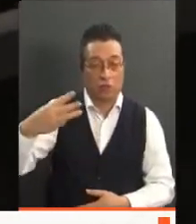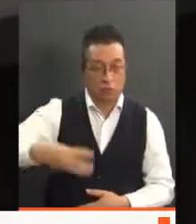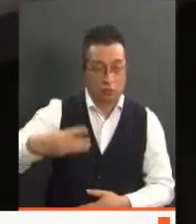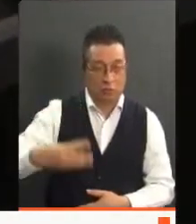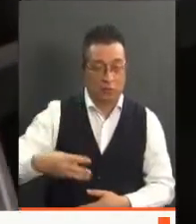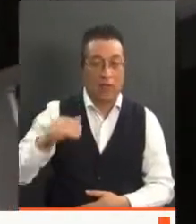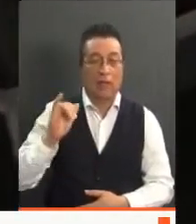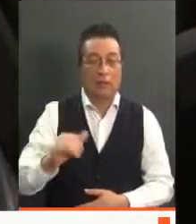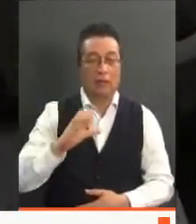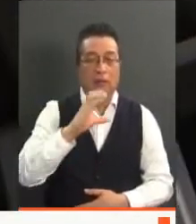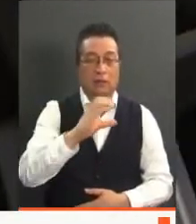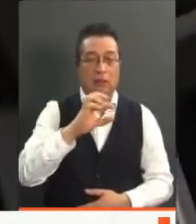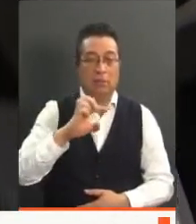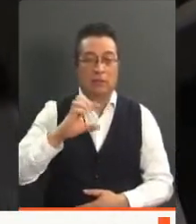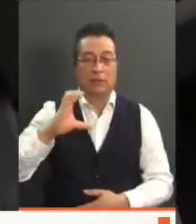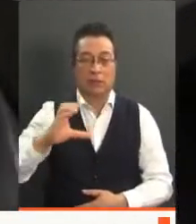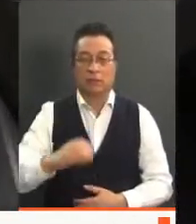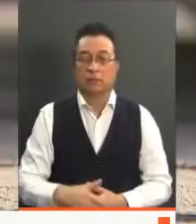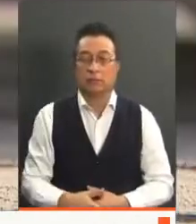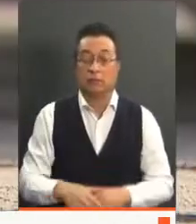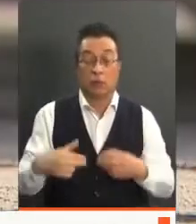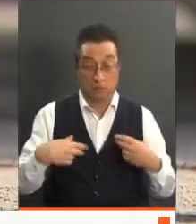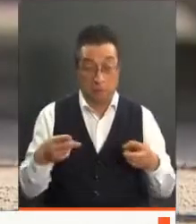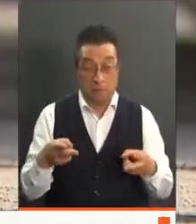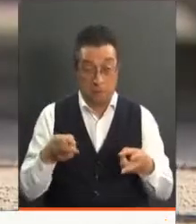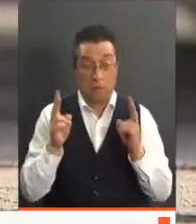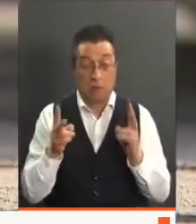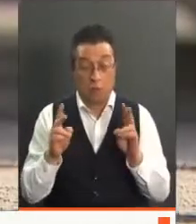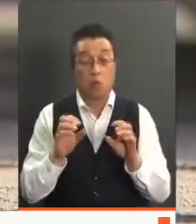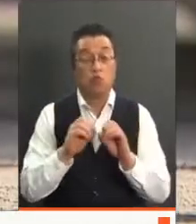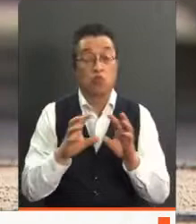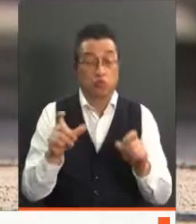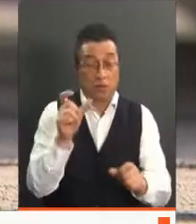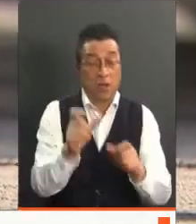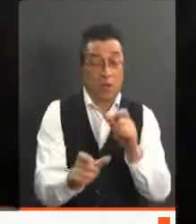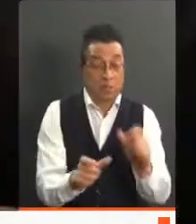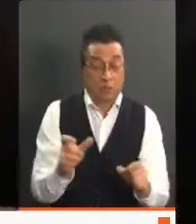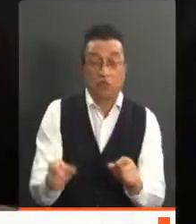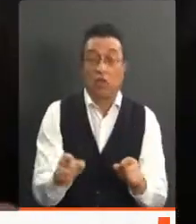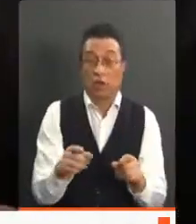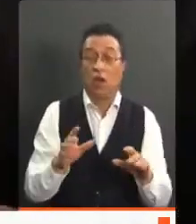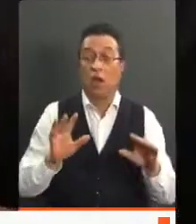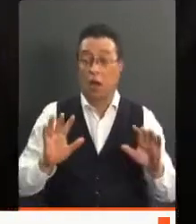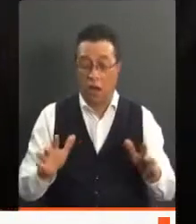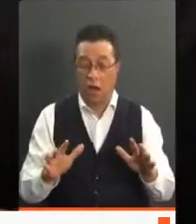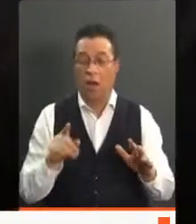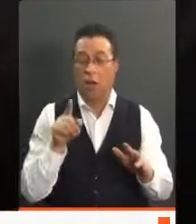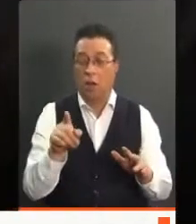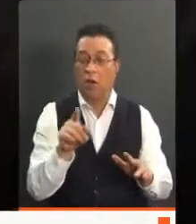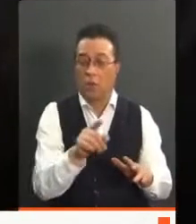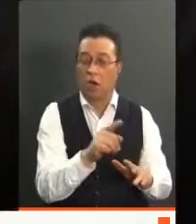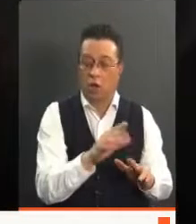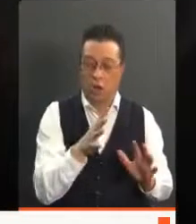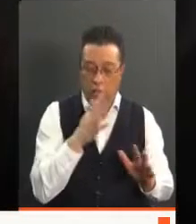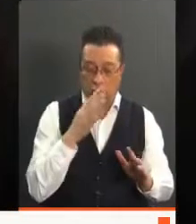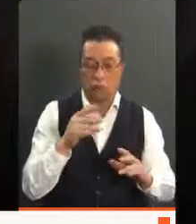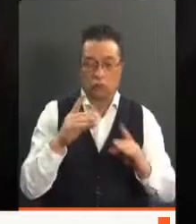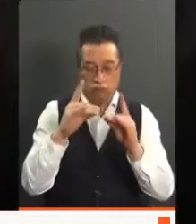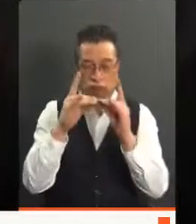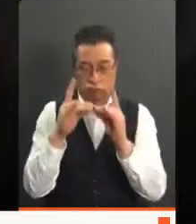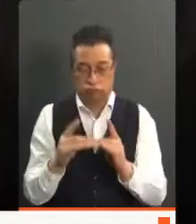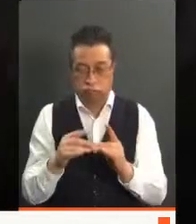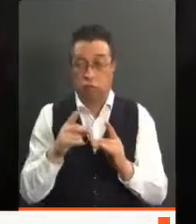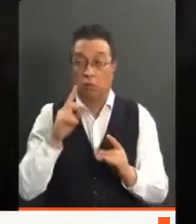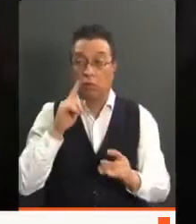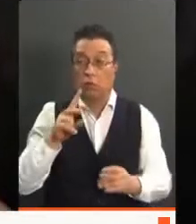las CPC. Le permite a muchas personas que probablemente fueron enterrada sin